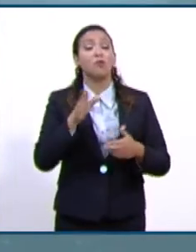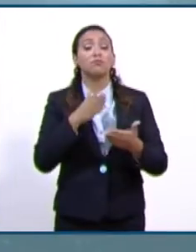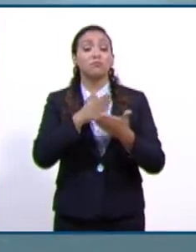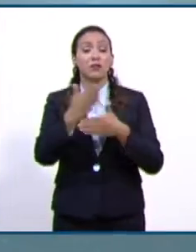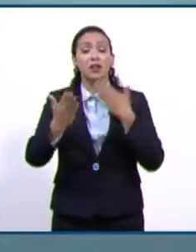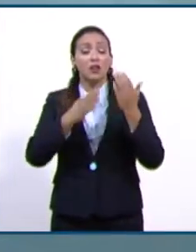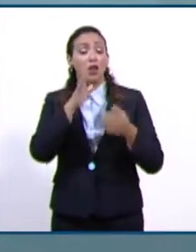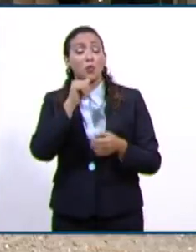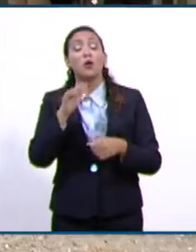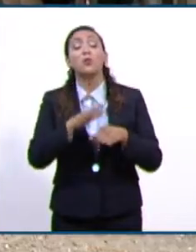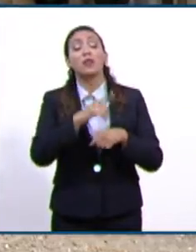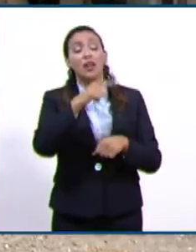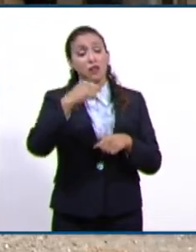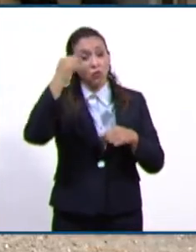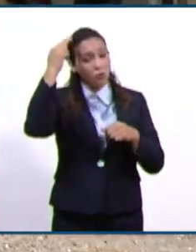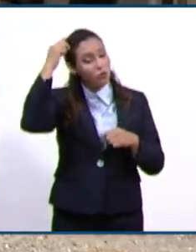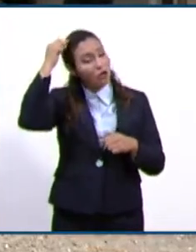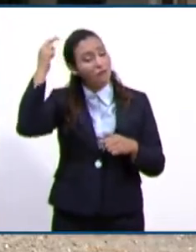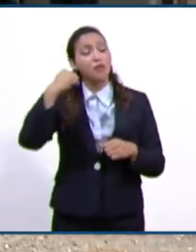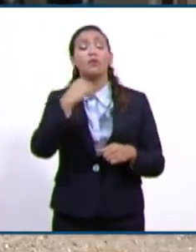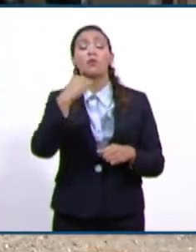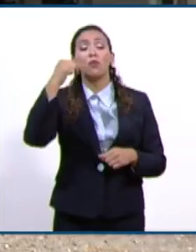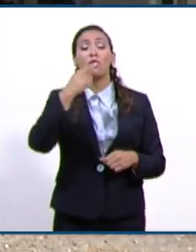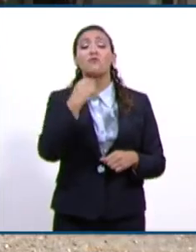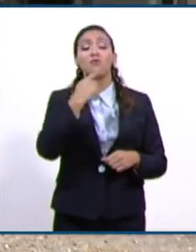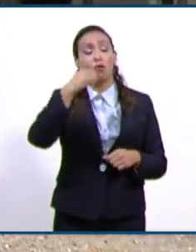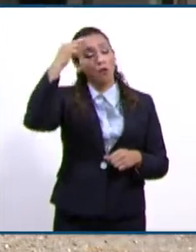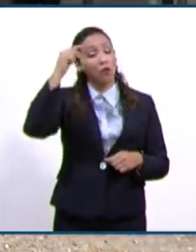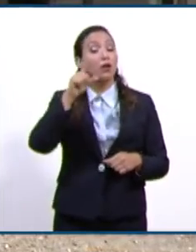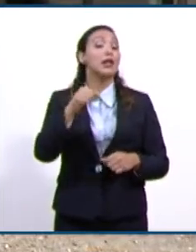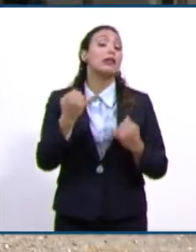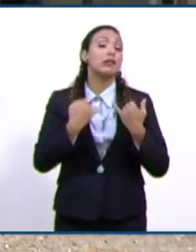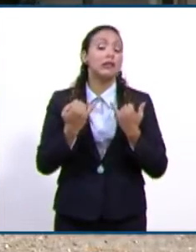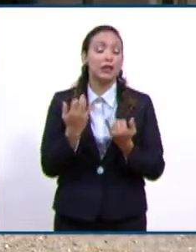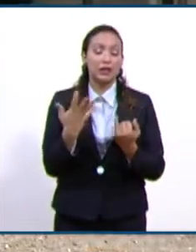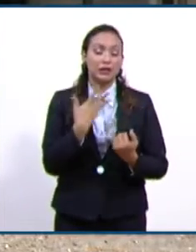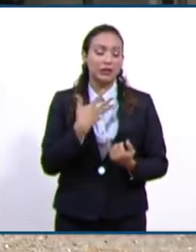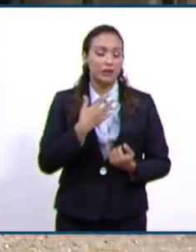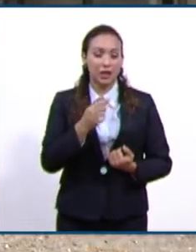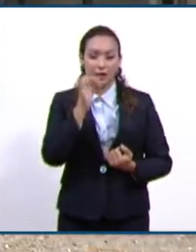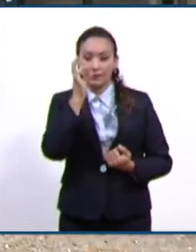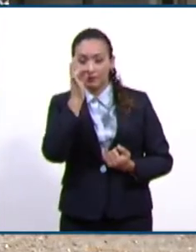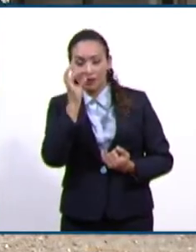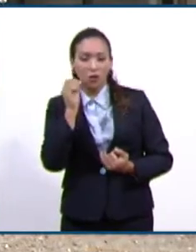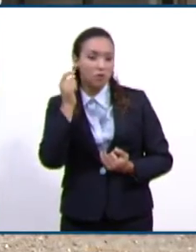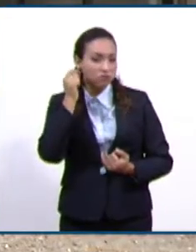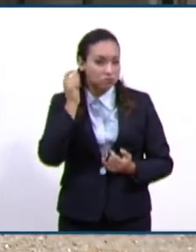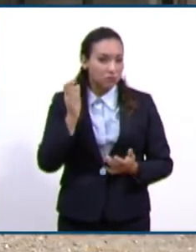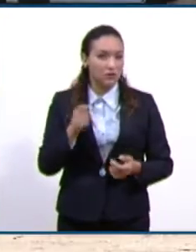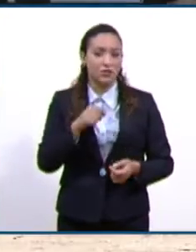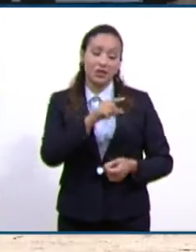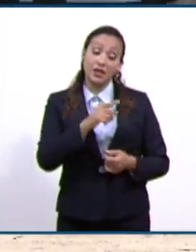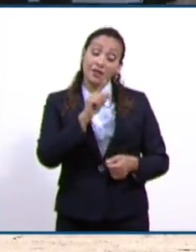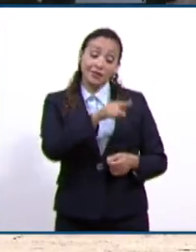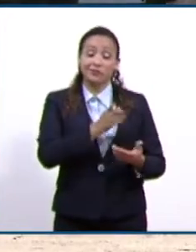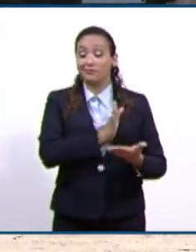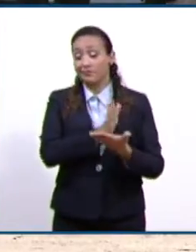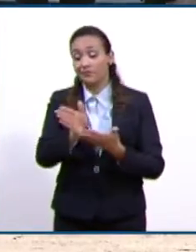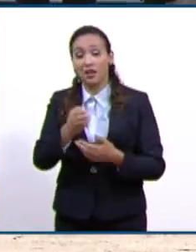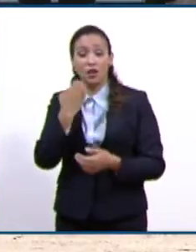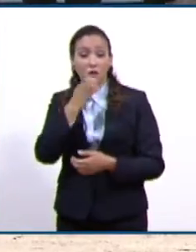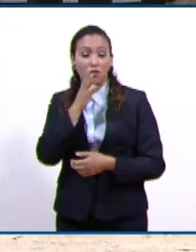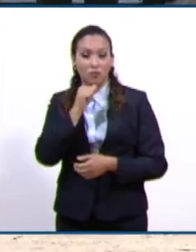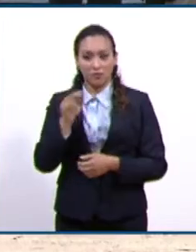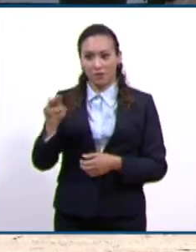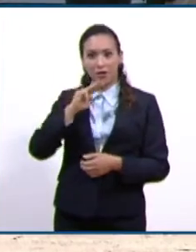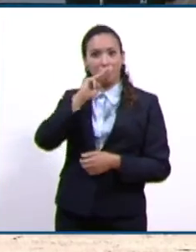y usar piercing, además de emitir comentarios sobre la apariencia y estado de ánimo del estudiante. La madre del